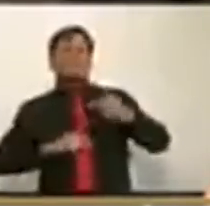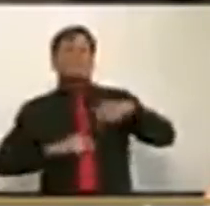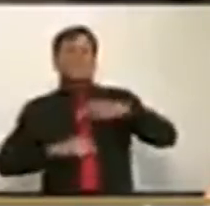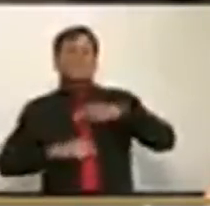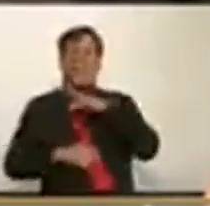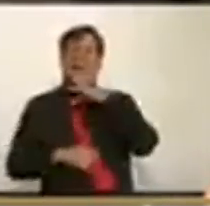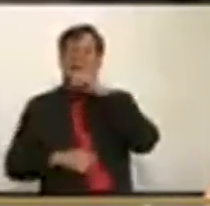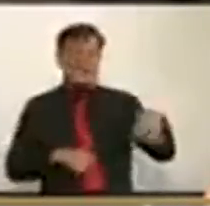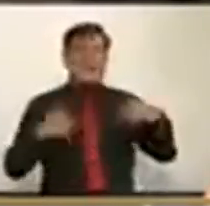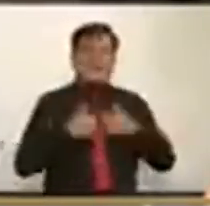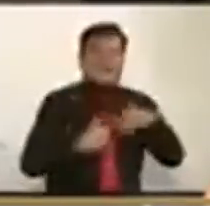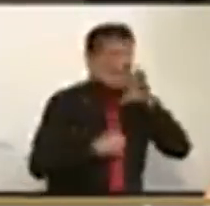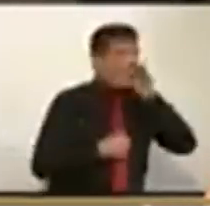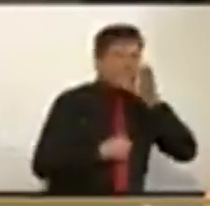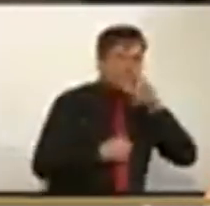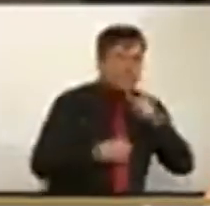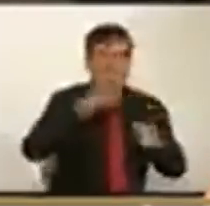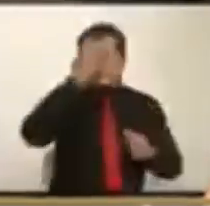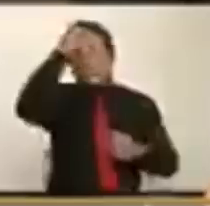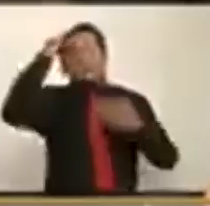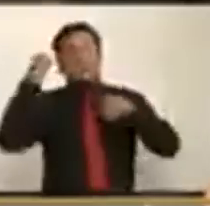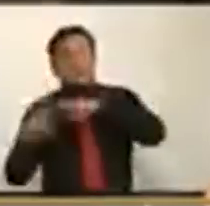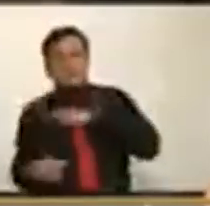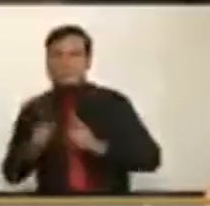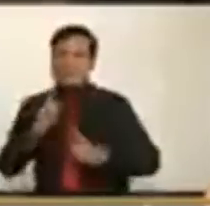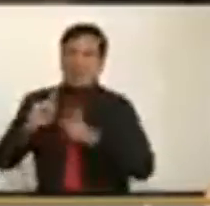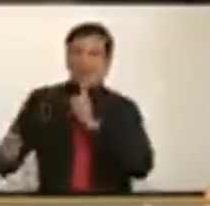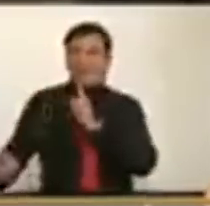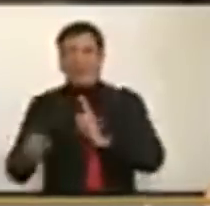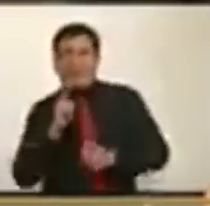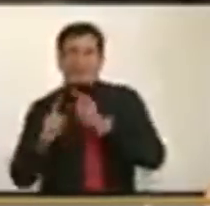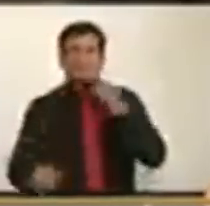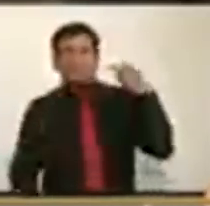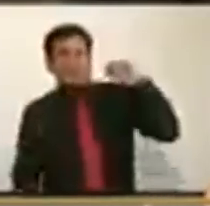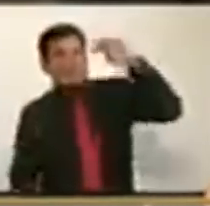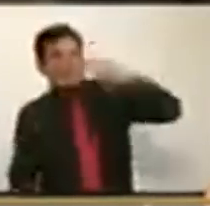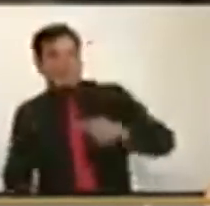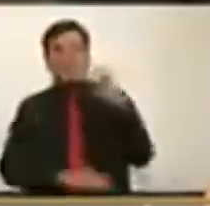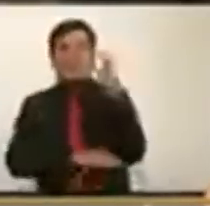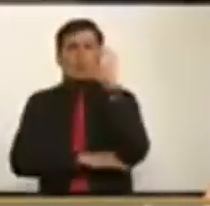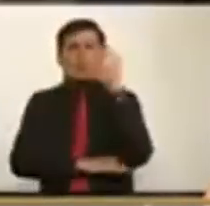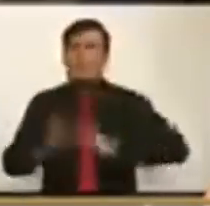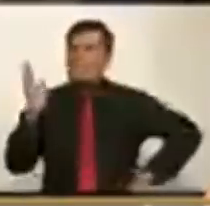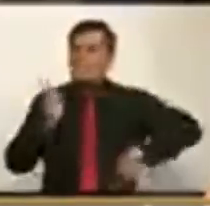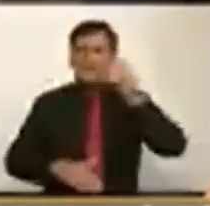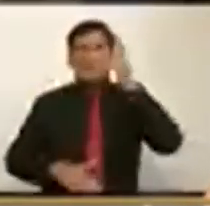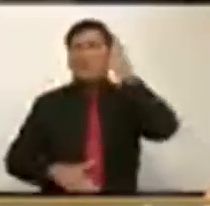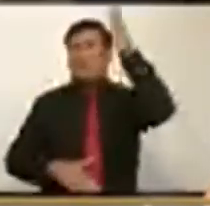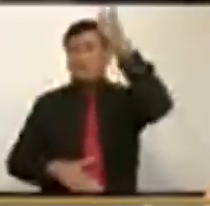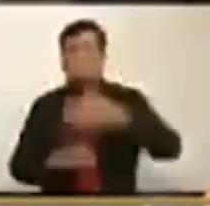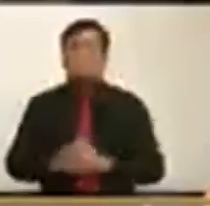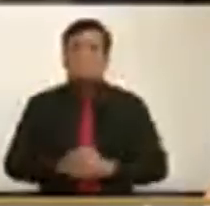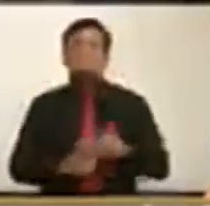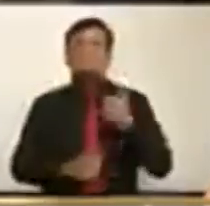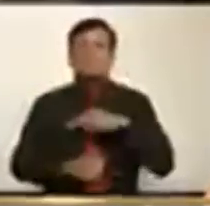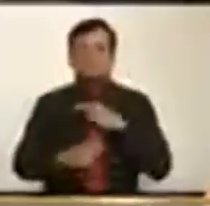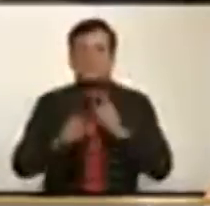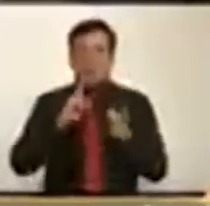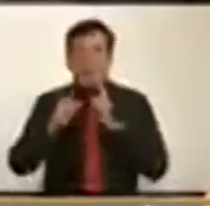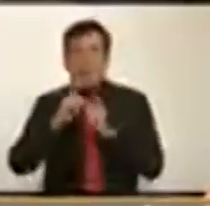y dialogar. Lo que aquí estamos proponiendo para la historia de Colombia inmediata y futura es que